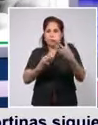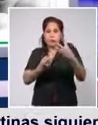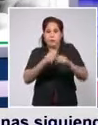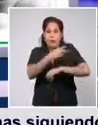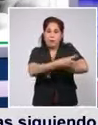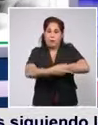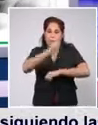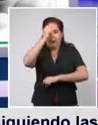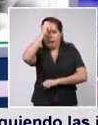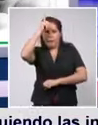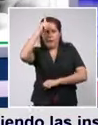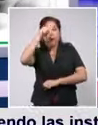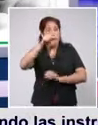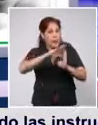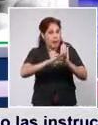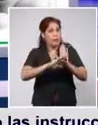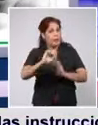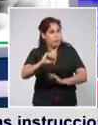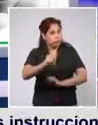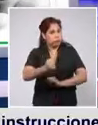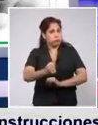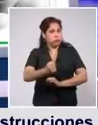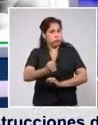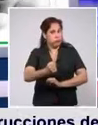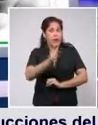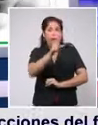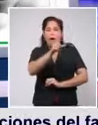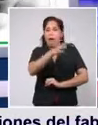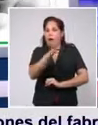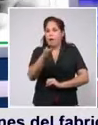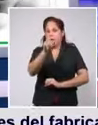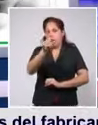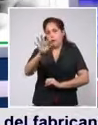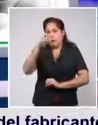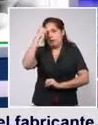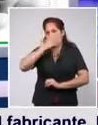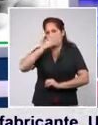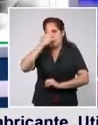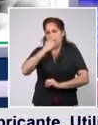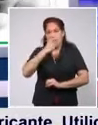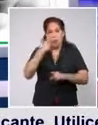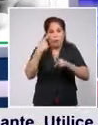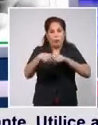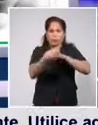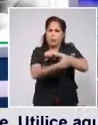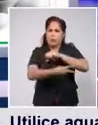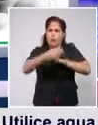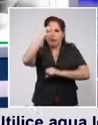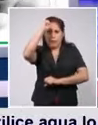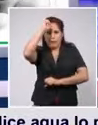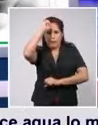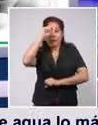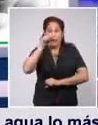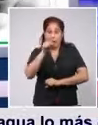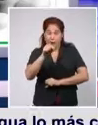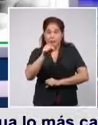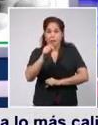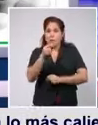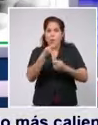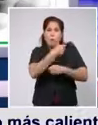imponen allí medidas restrictivas, incluso hasta el 18 de abril. También la India, una de las naciones del mundo más